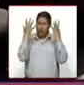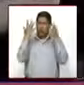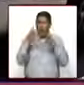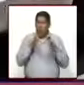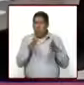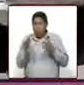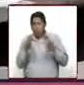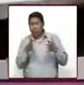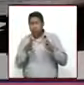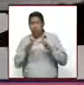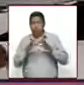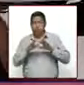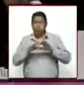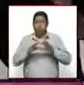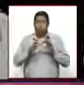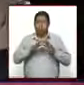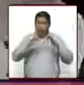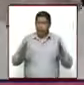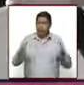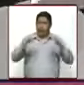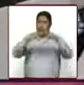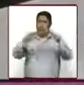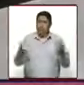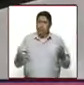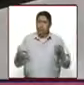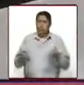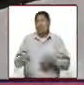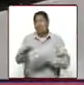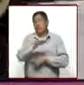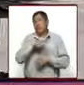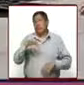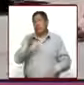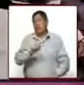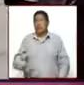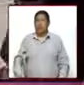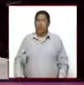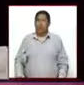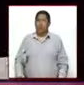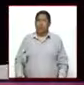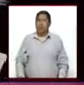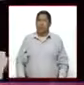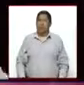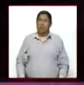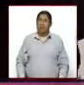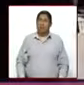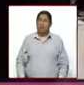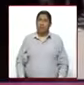esquivando escombros y surfeando entre las movilidades.